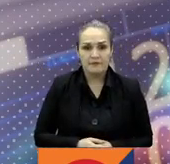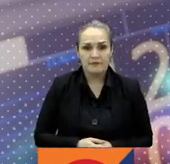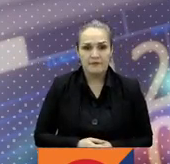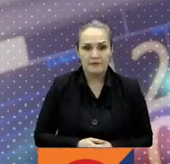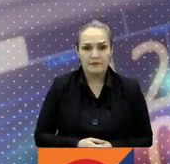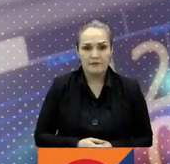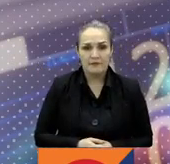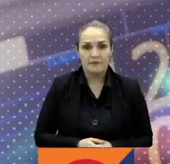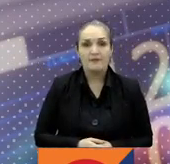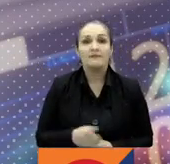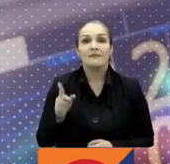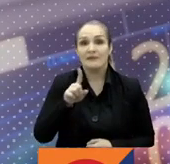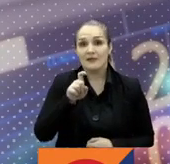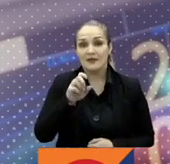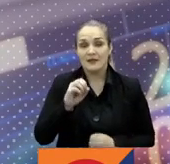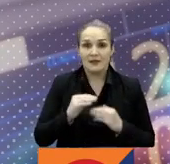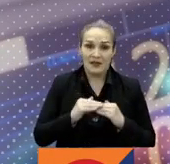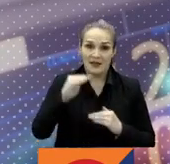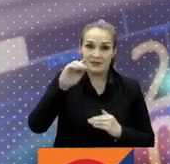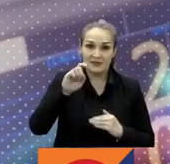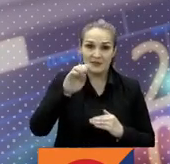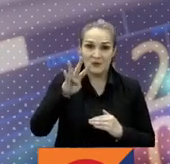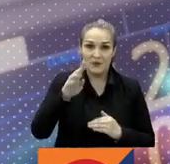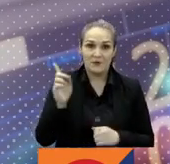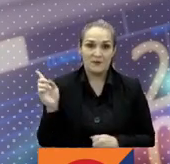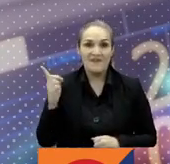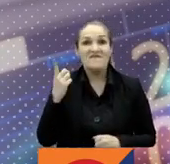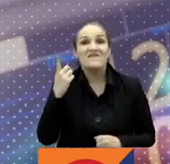835.868, 60 a 64 años,